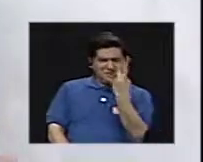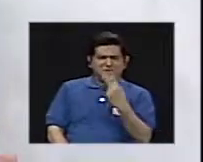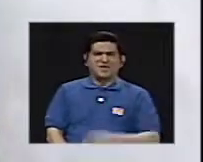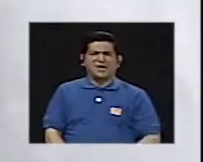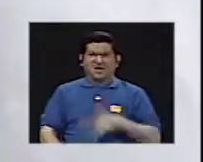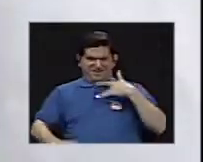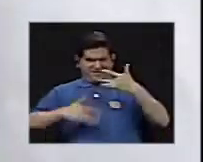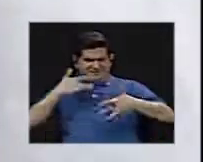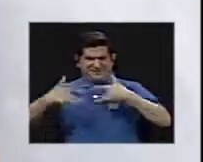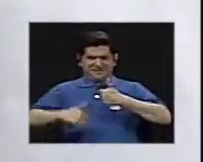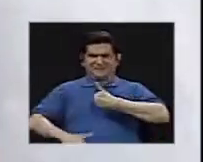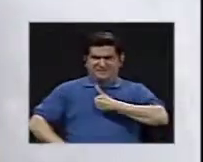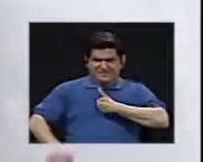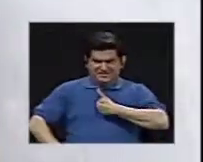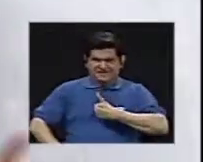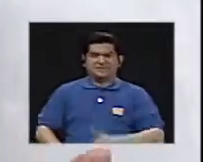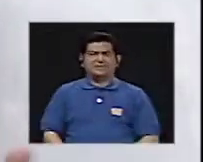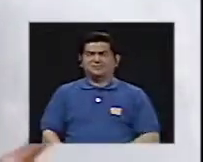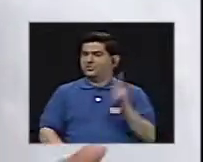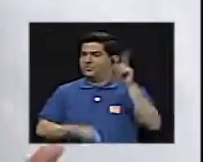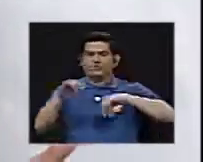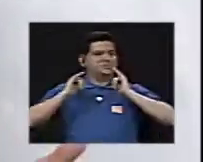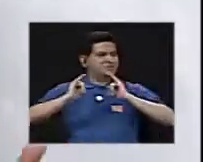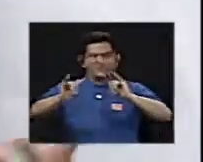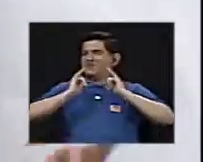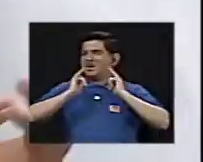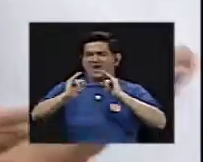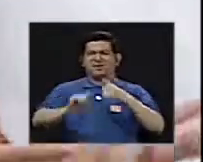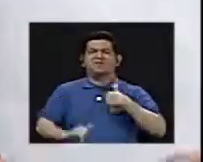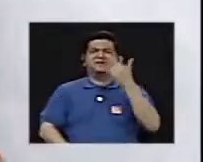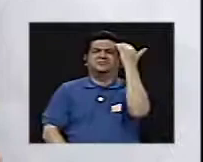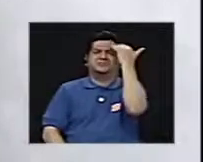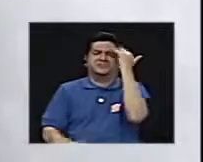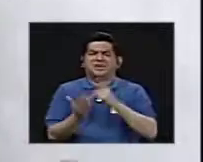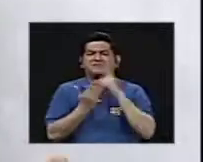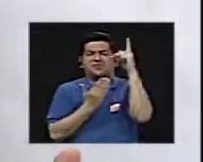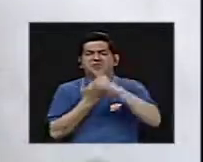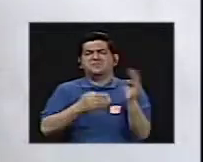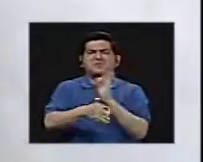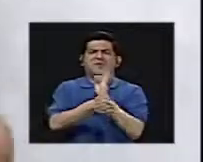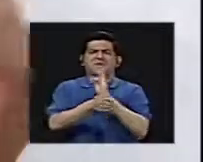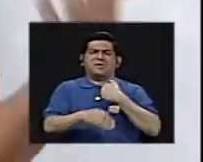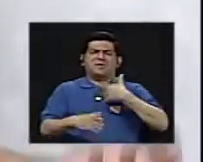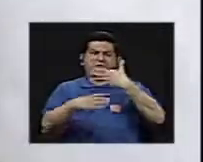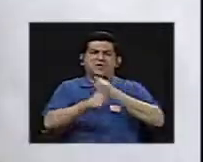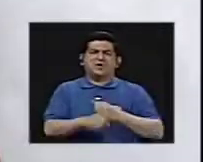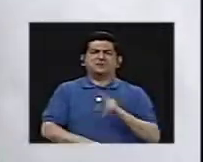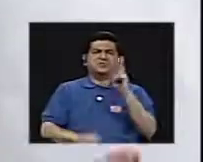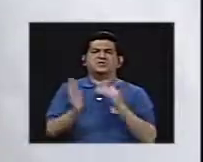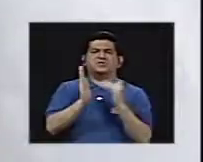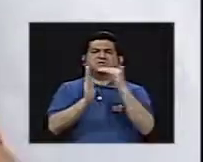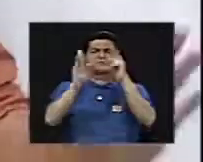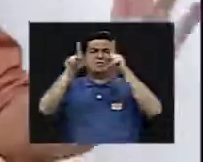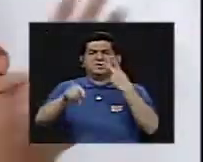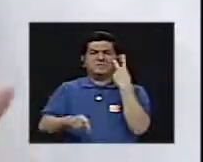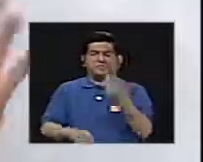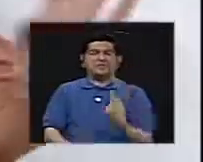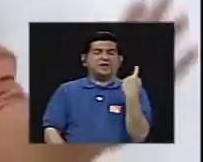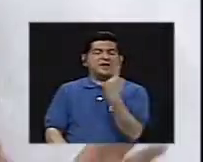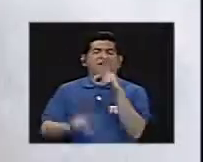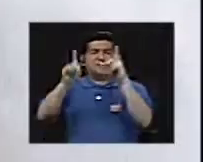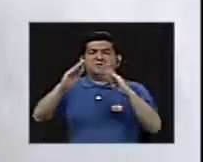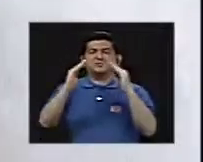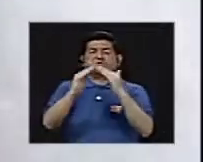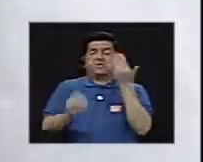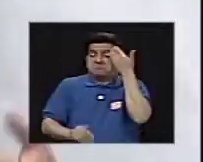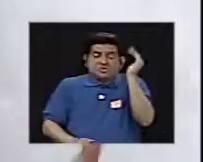sentirse, es algo que es inigualable. O sea, yo puedo saber que un programa de televisión que uno hace lo vieron 2 millones de televidentes, bueno, cada uno en su casa y yo no sé